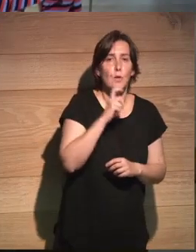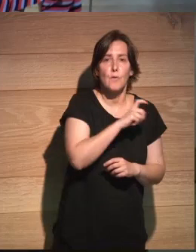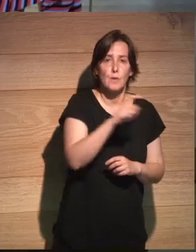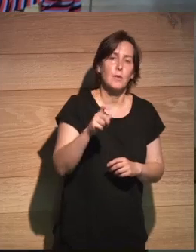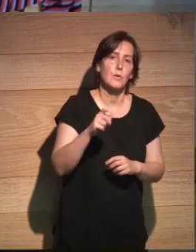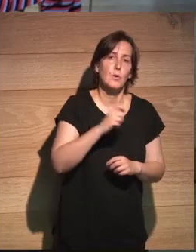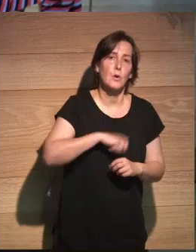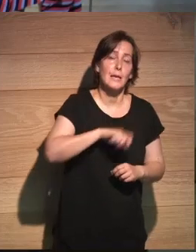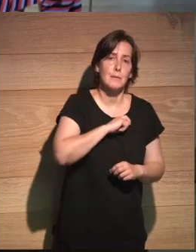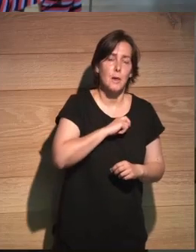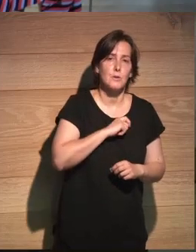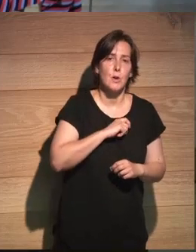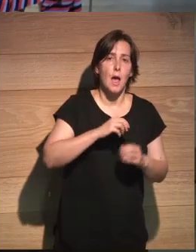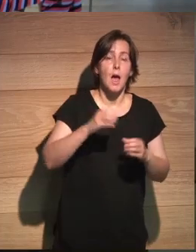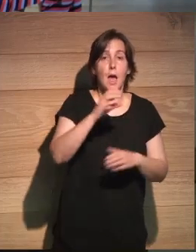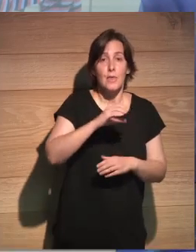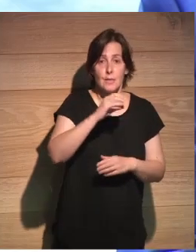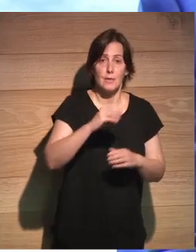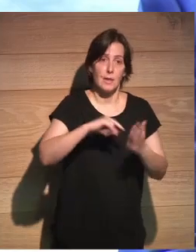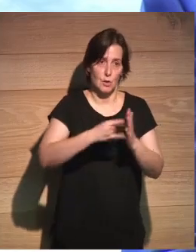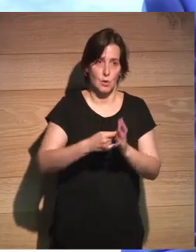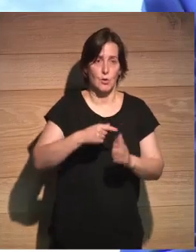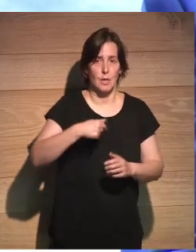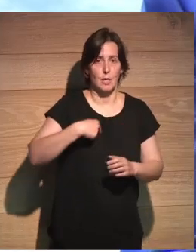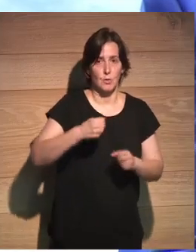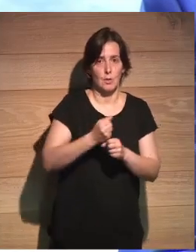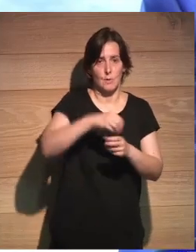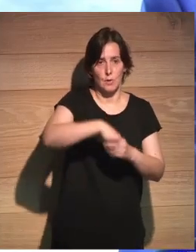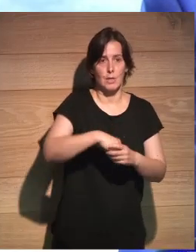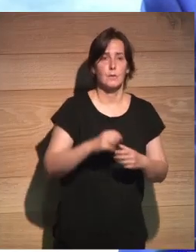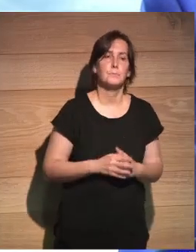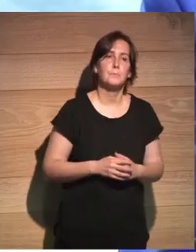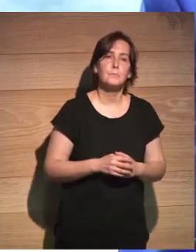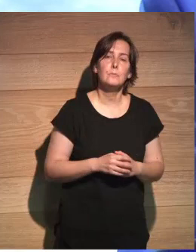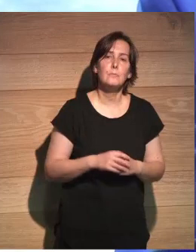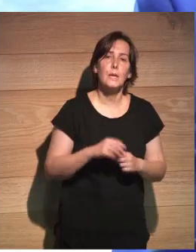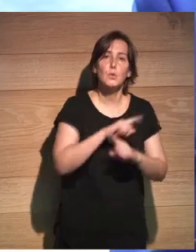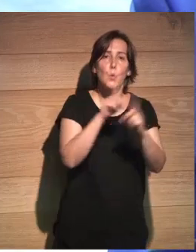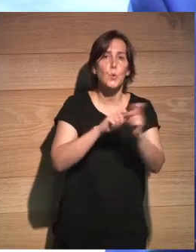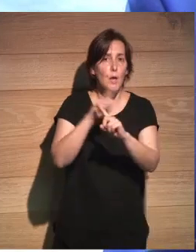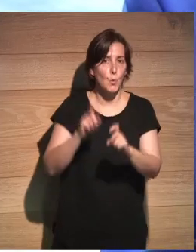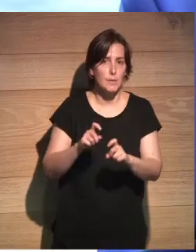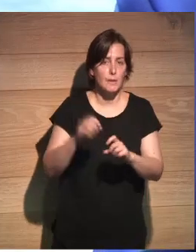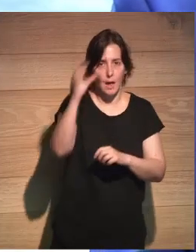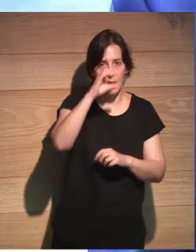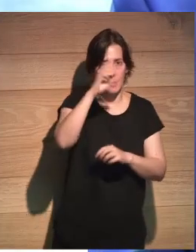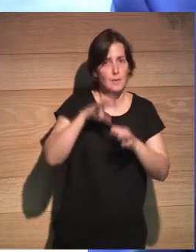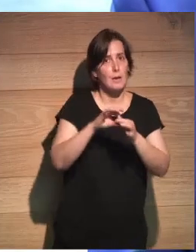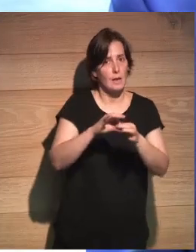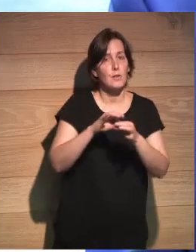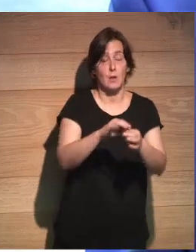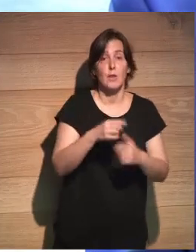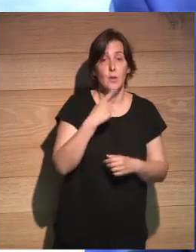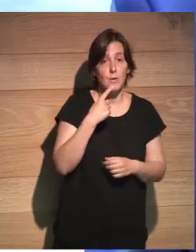la Ciencia y la Tecnología, donde yo trabajo, que es la encuesta de percepción social de la ciencia, que afirma que hay un gap